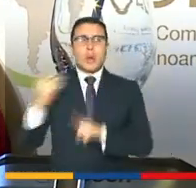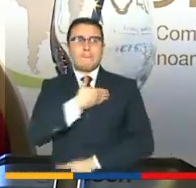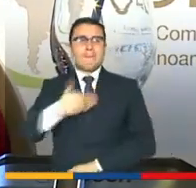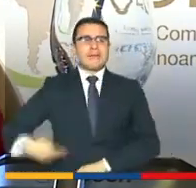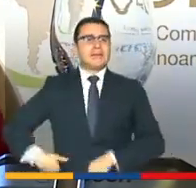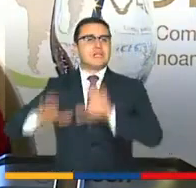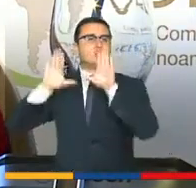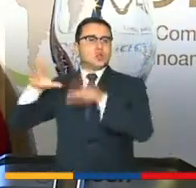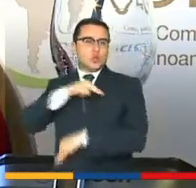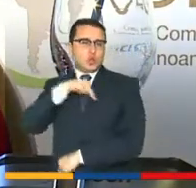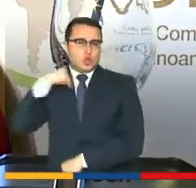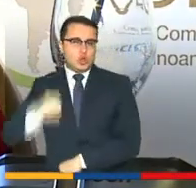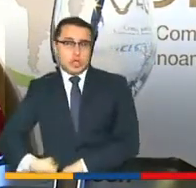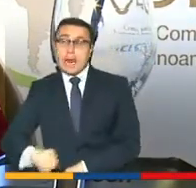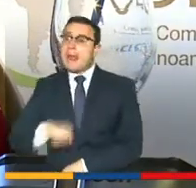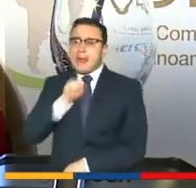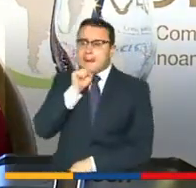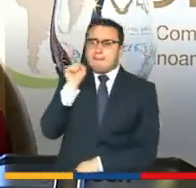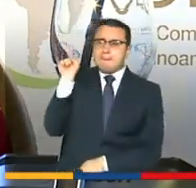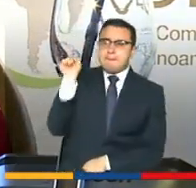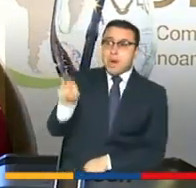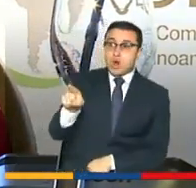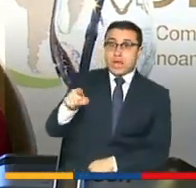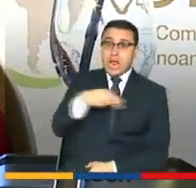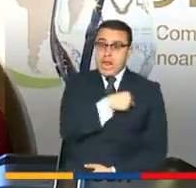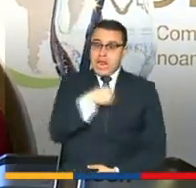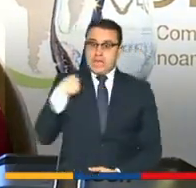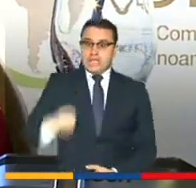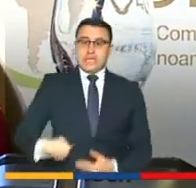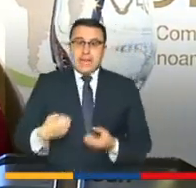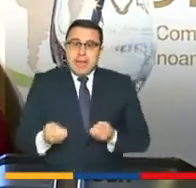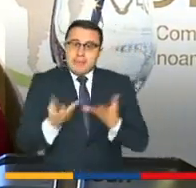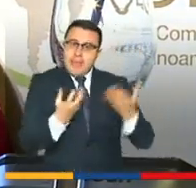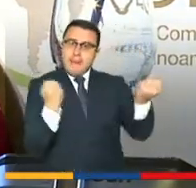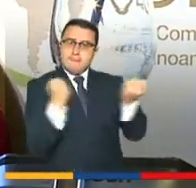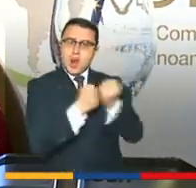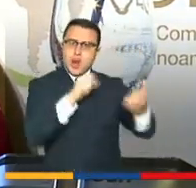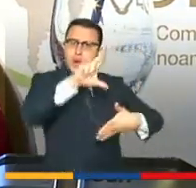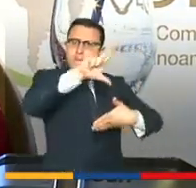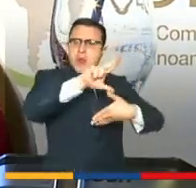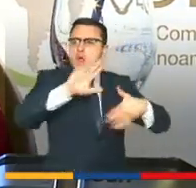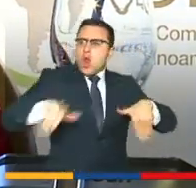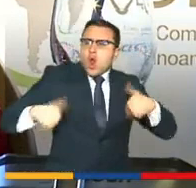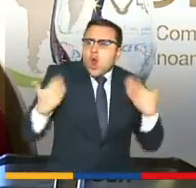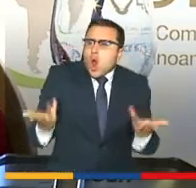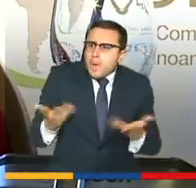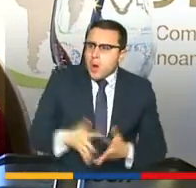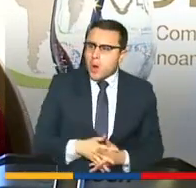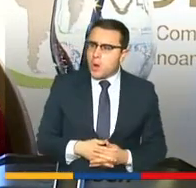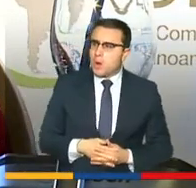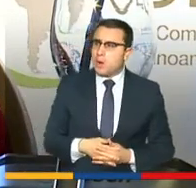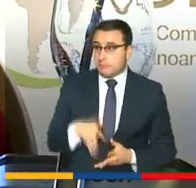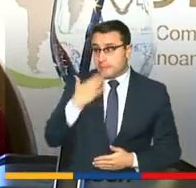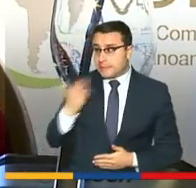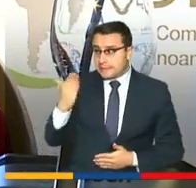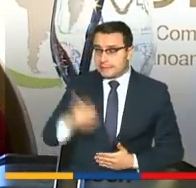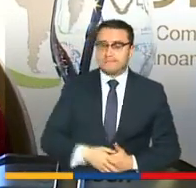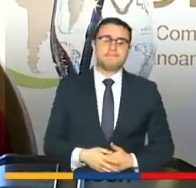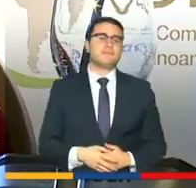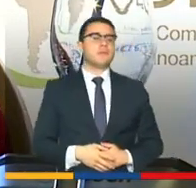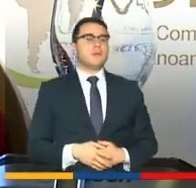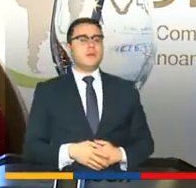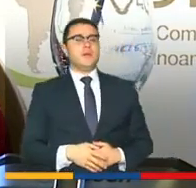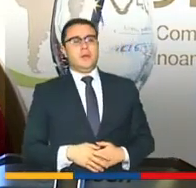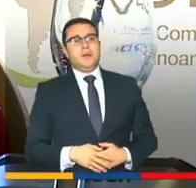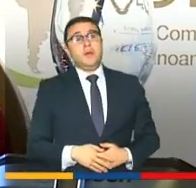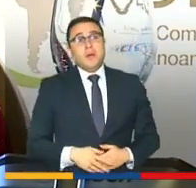qué es lo que aporta o lo que podría aportar China a la región. Gracias. Bueno, hay una